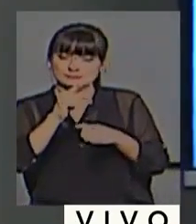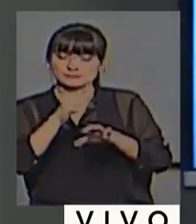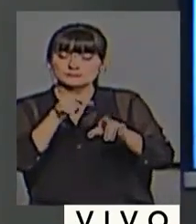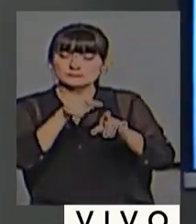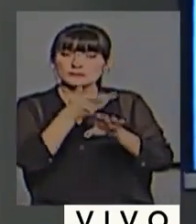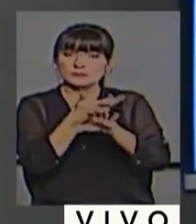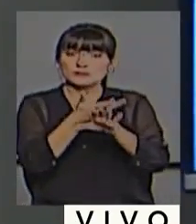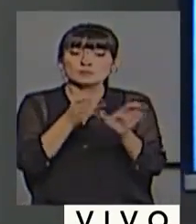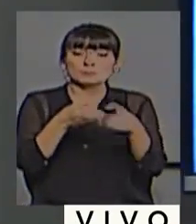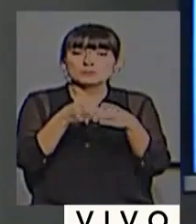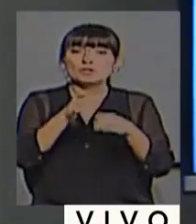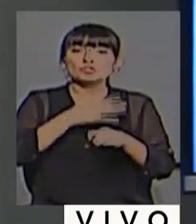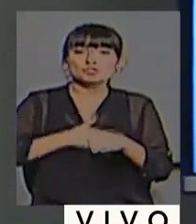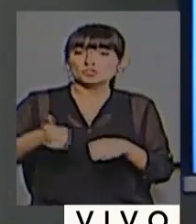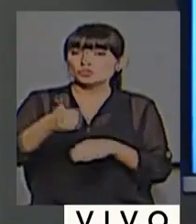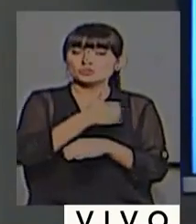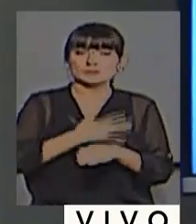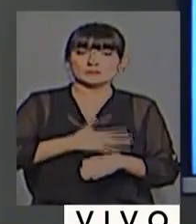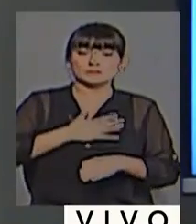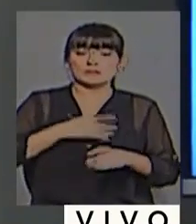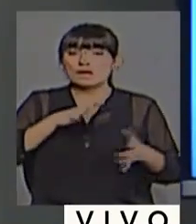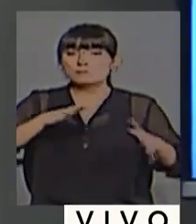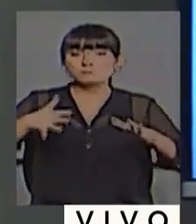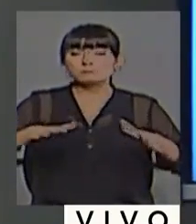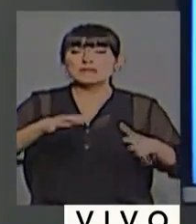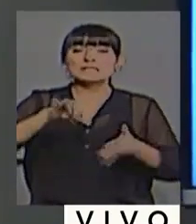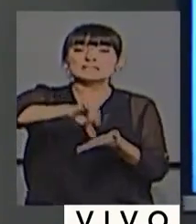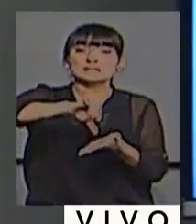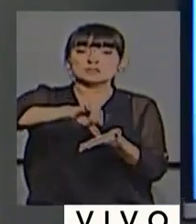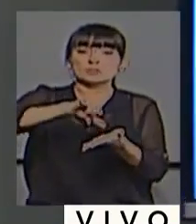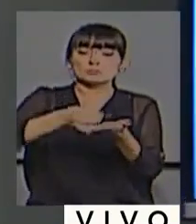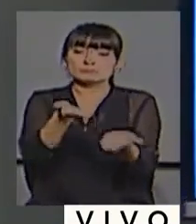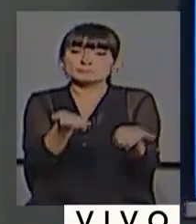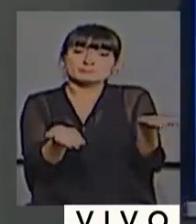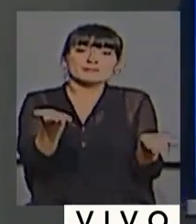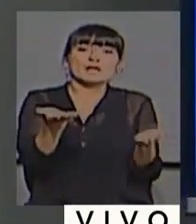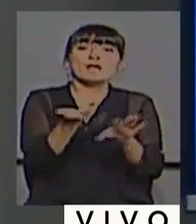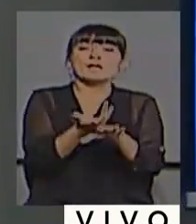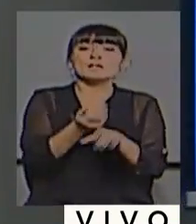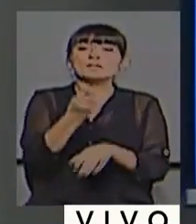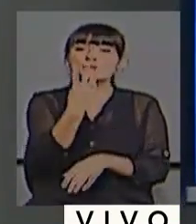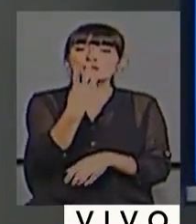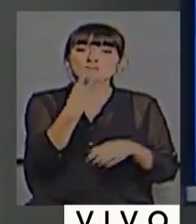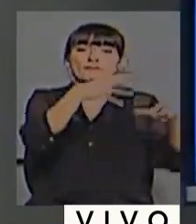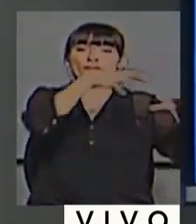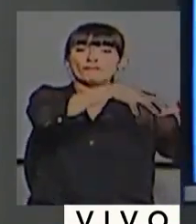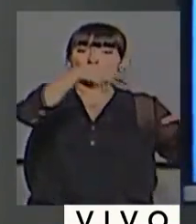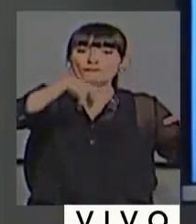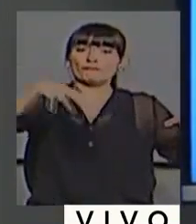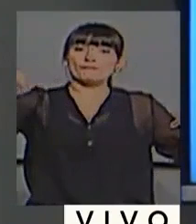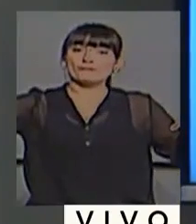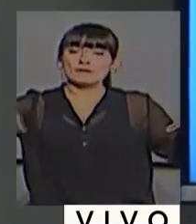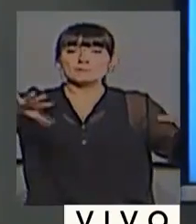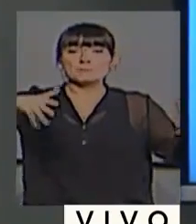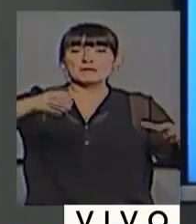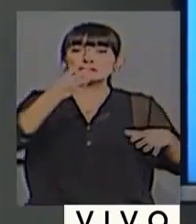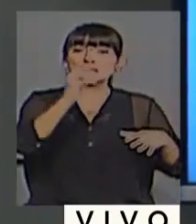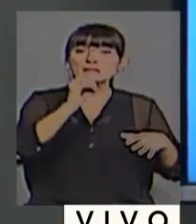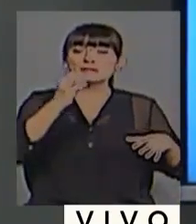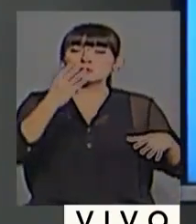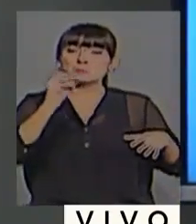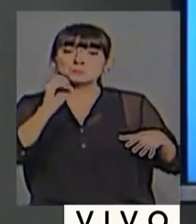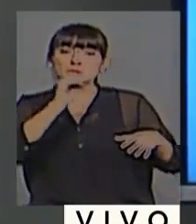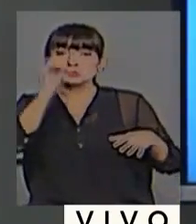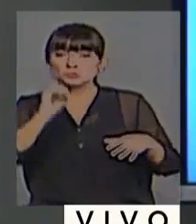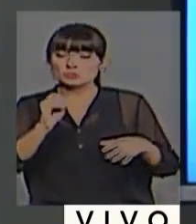comparar de alguna medida al centro. Por lo tanto, tres bloques con proyectos de un 30% cada uno, hoy en día es casi imposible. Y